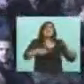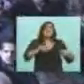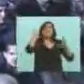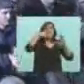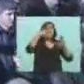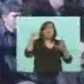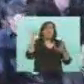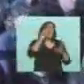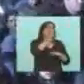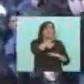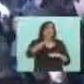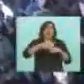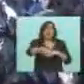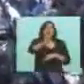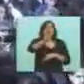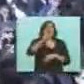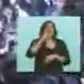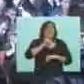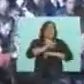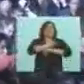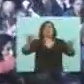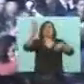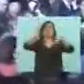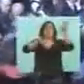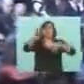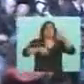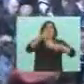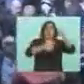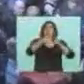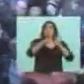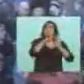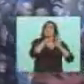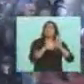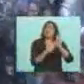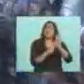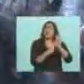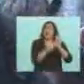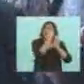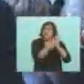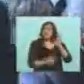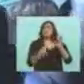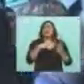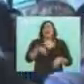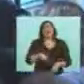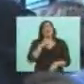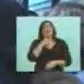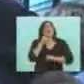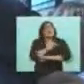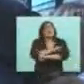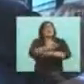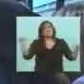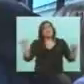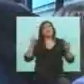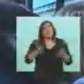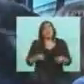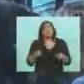marcha y que en 30 días va a estar el llamado a concurso con toda la normativa, era algo que queríamos compartir junto con